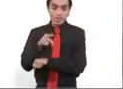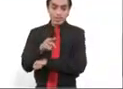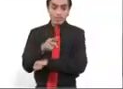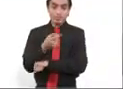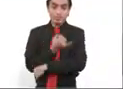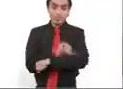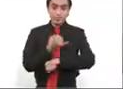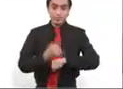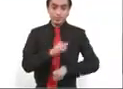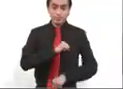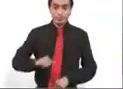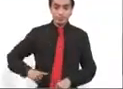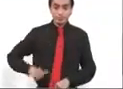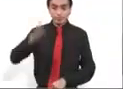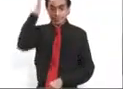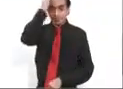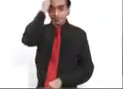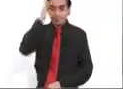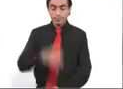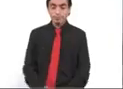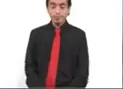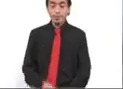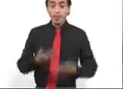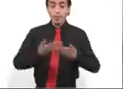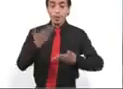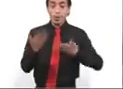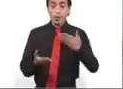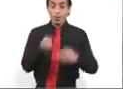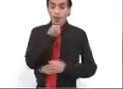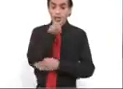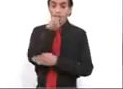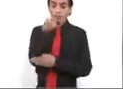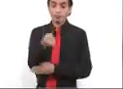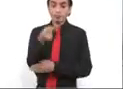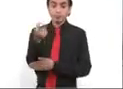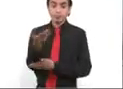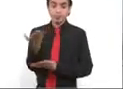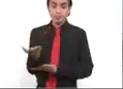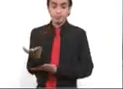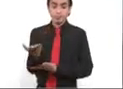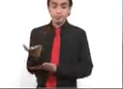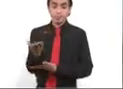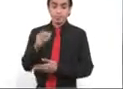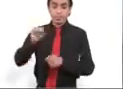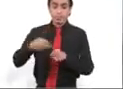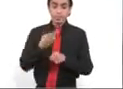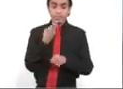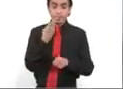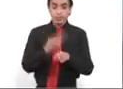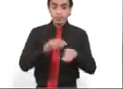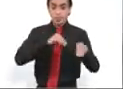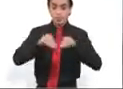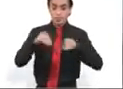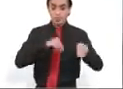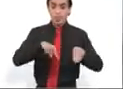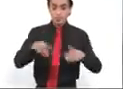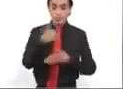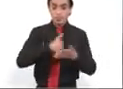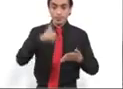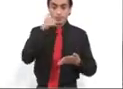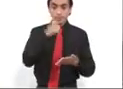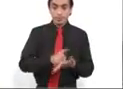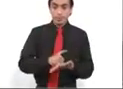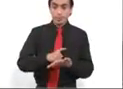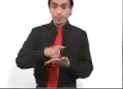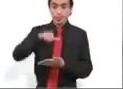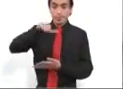de Iztapalapa. Y ahora cedemos el uso de la voz en los micrófonos al secretario de Movilidad de nuestra ciudad, maestro